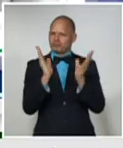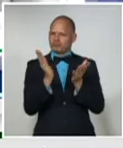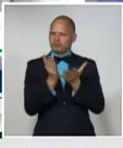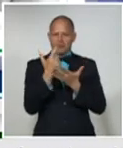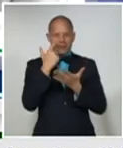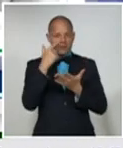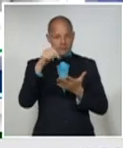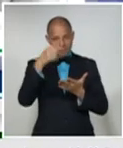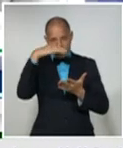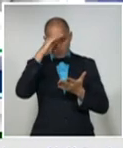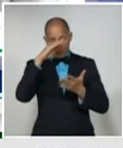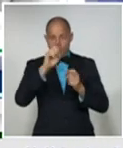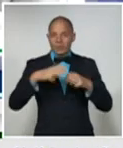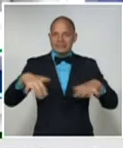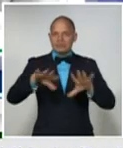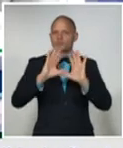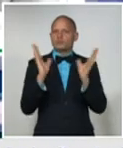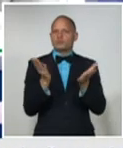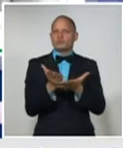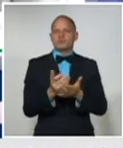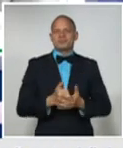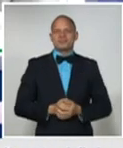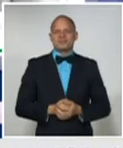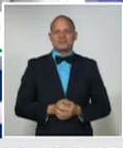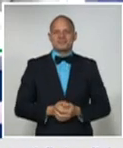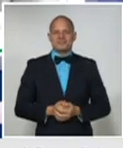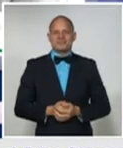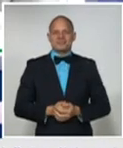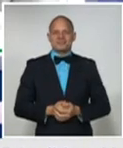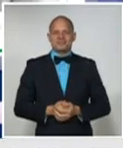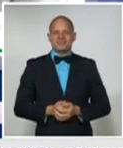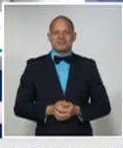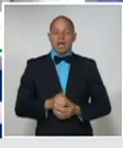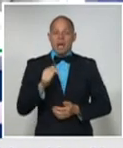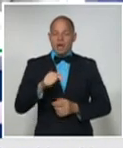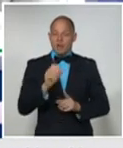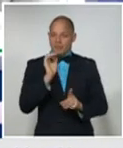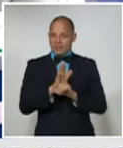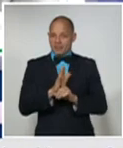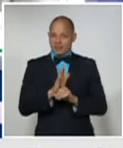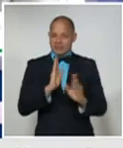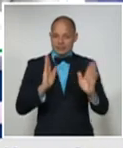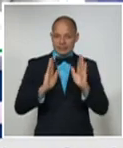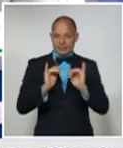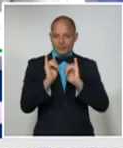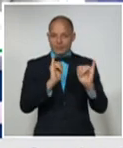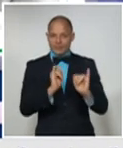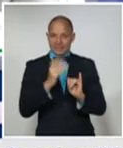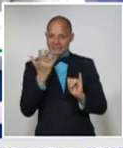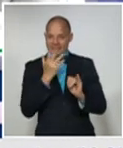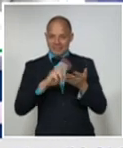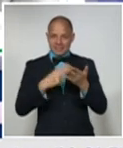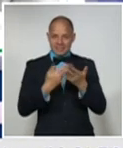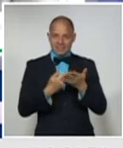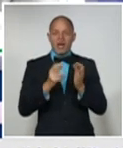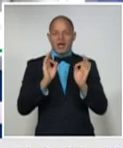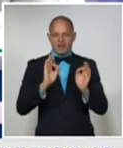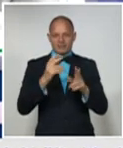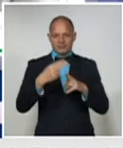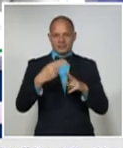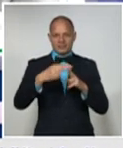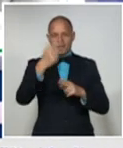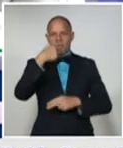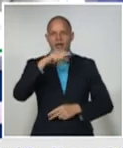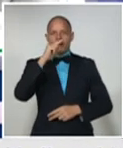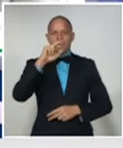situación epidemiológica en el país. Nos acompañará en este primer momento de actualización de informaciones el intérprete de lengua de señas, Abraham